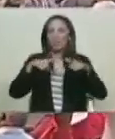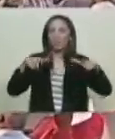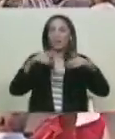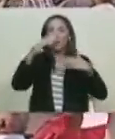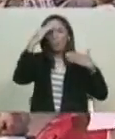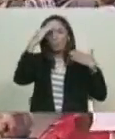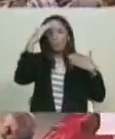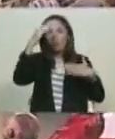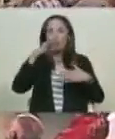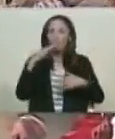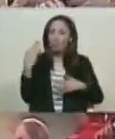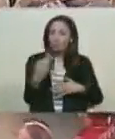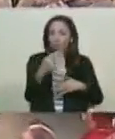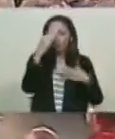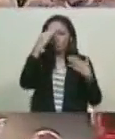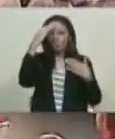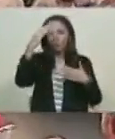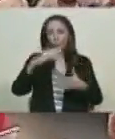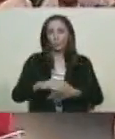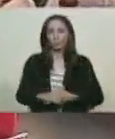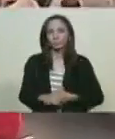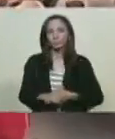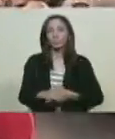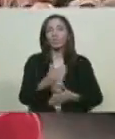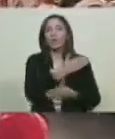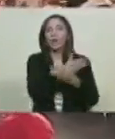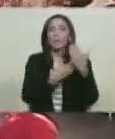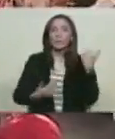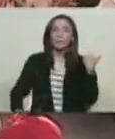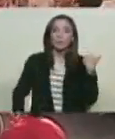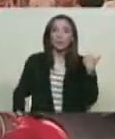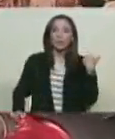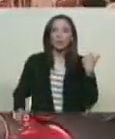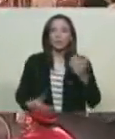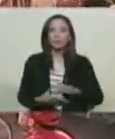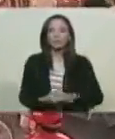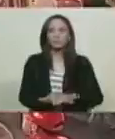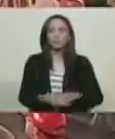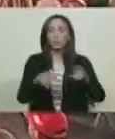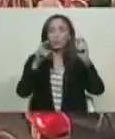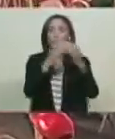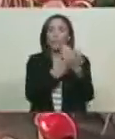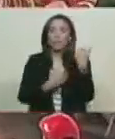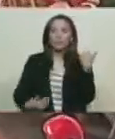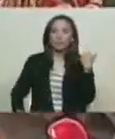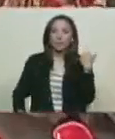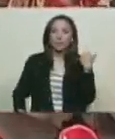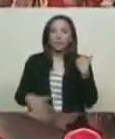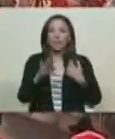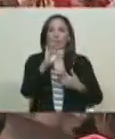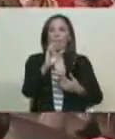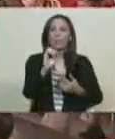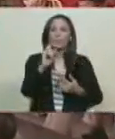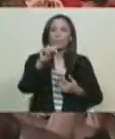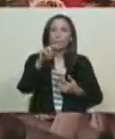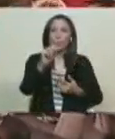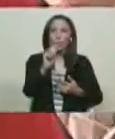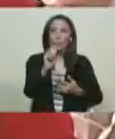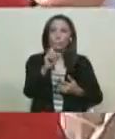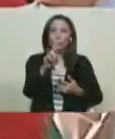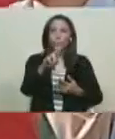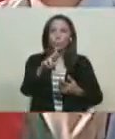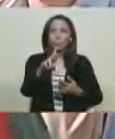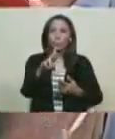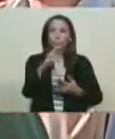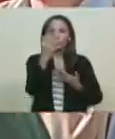Saludo al presidente de Fontur, nuevo presidente, a mayor general Alcalá Cordones. Todo el apoyo para el